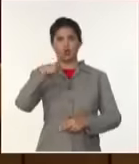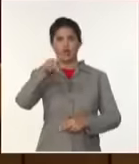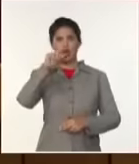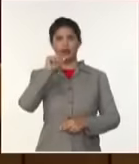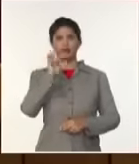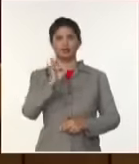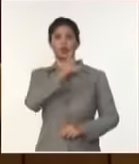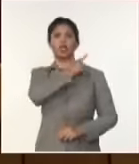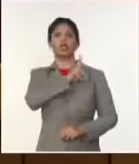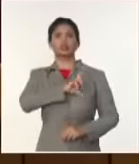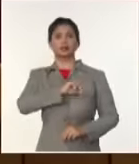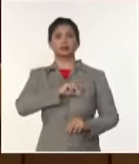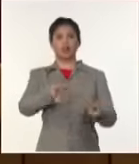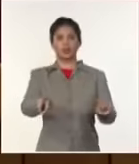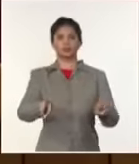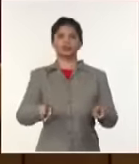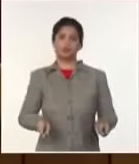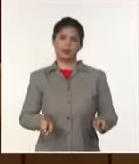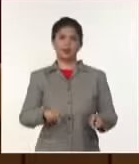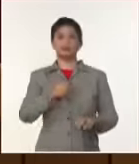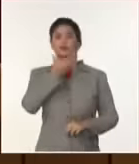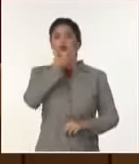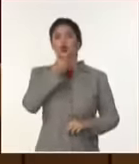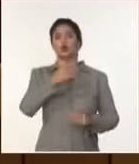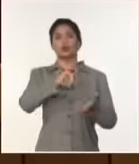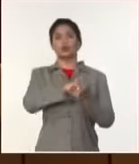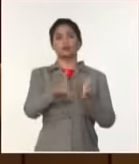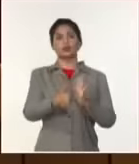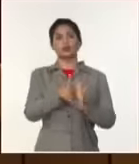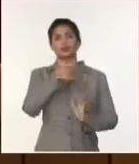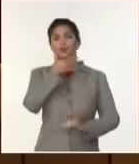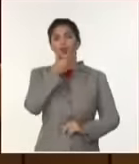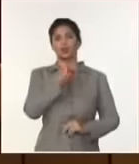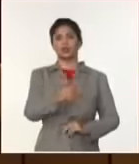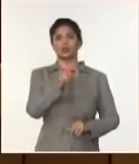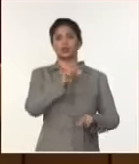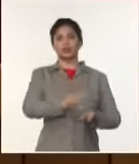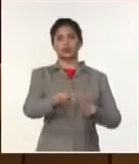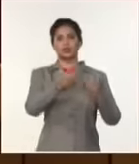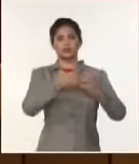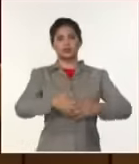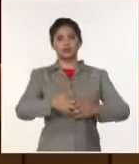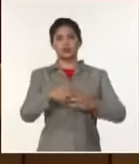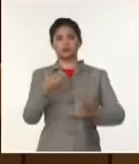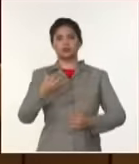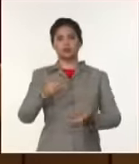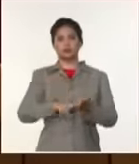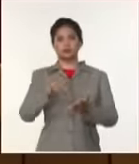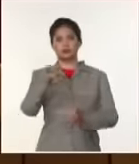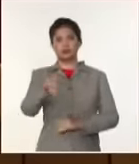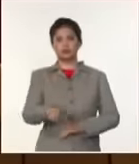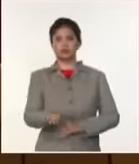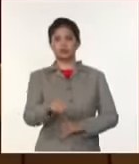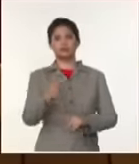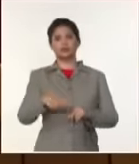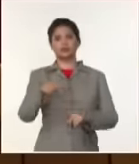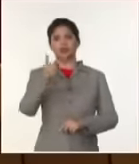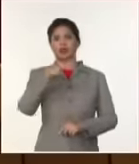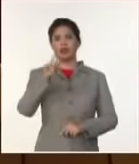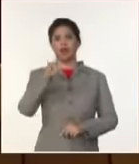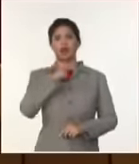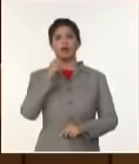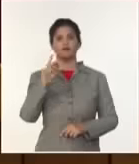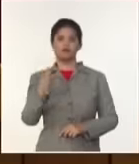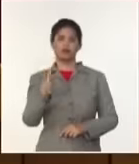de esta asamblea, el joven Yariel Negrín del proyecto de jóvenes productores en Placetas, Javier González en Huila de Melena,